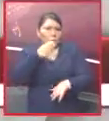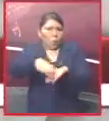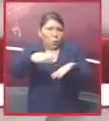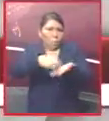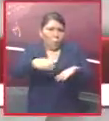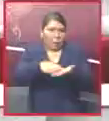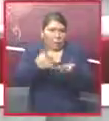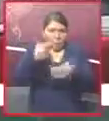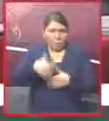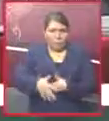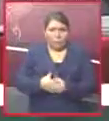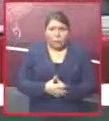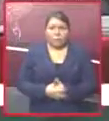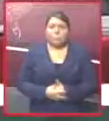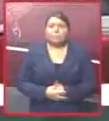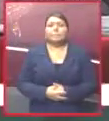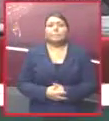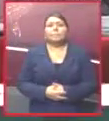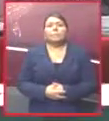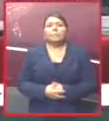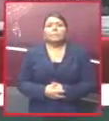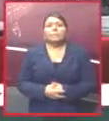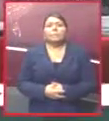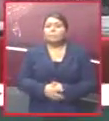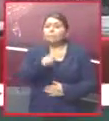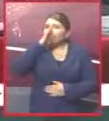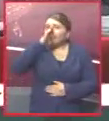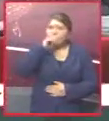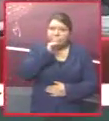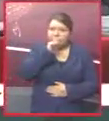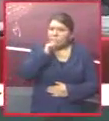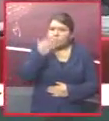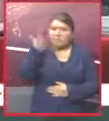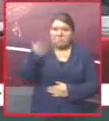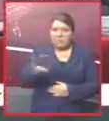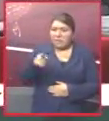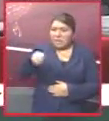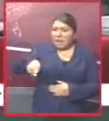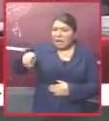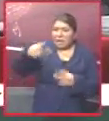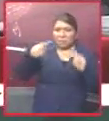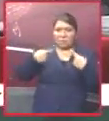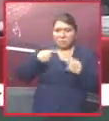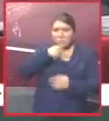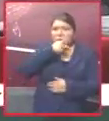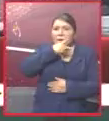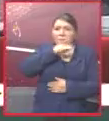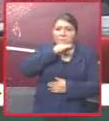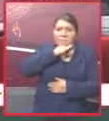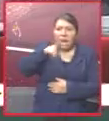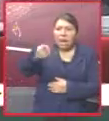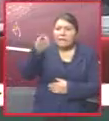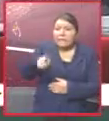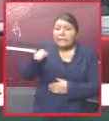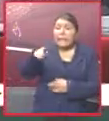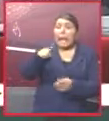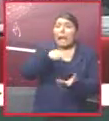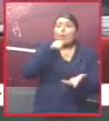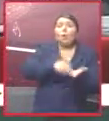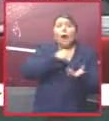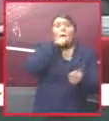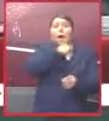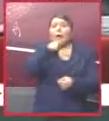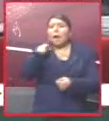posible que se les exija a los padres de familia comprar los uniformes en cierto establecimiento. La ley